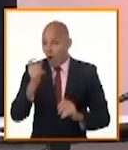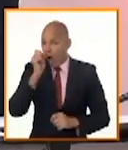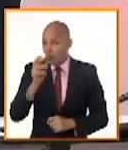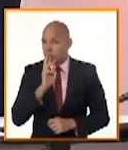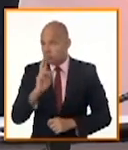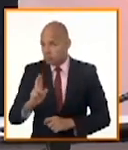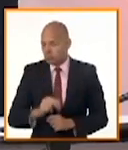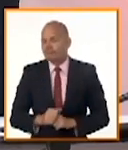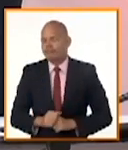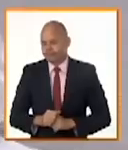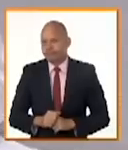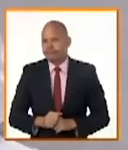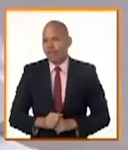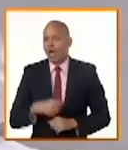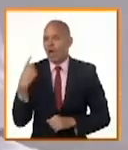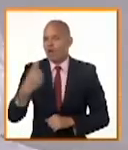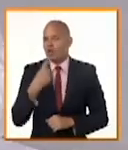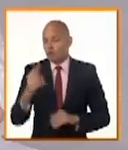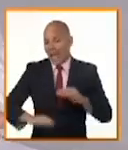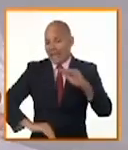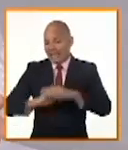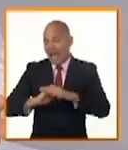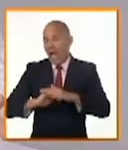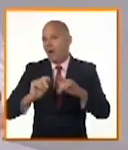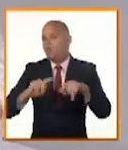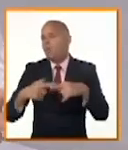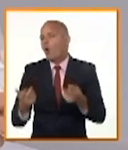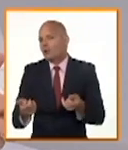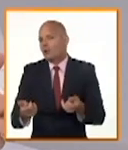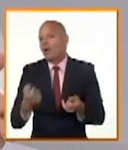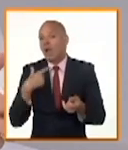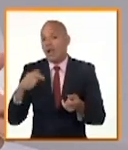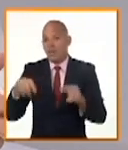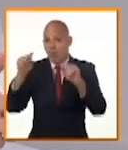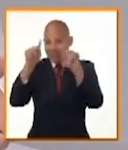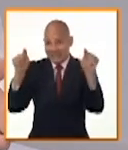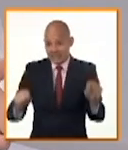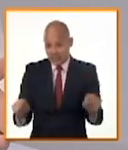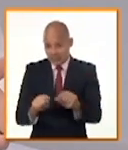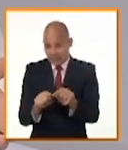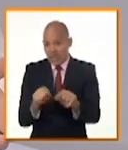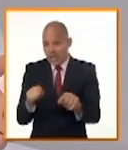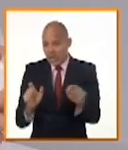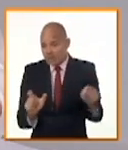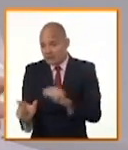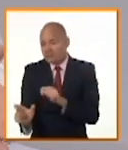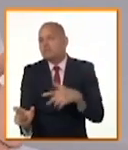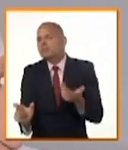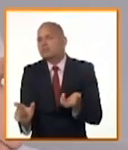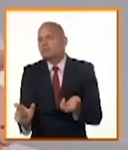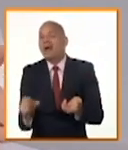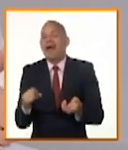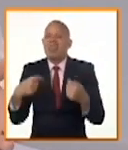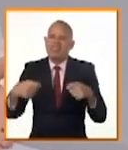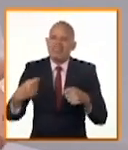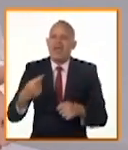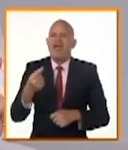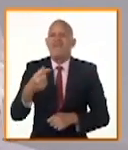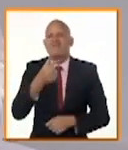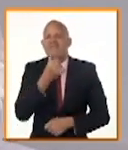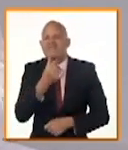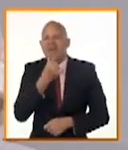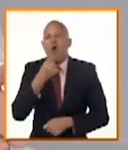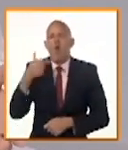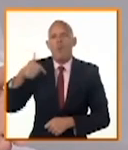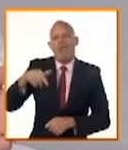priorizamos a la población una necesidad que hoy tiene la población principalmente en pago de salario pago jubilados y Bueno hay alguna población también que